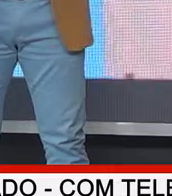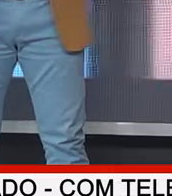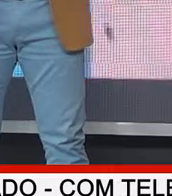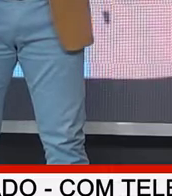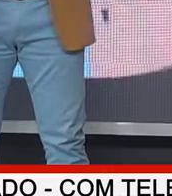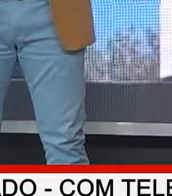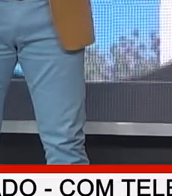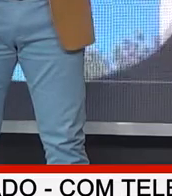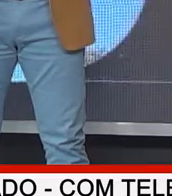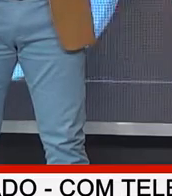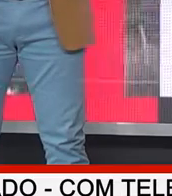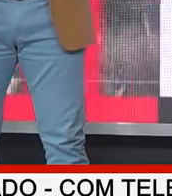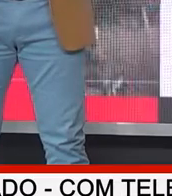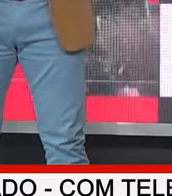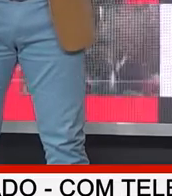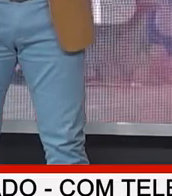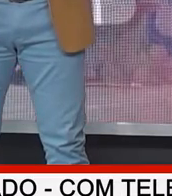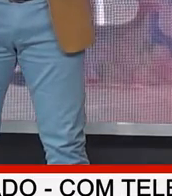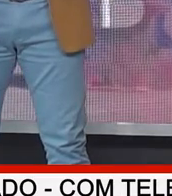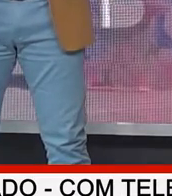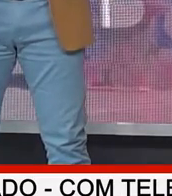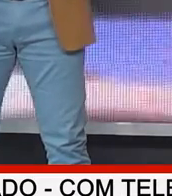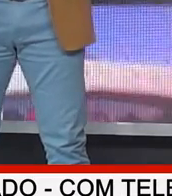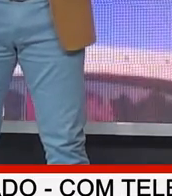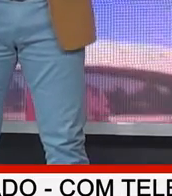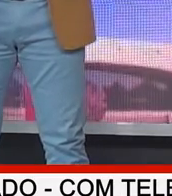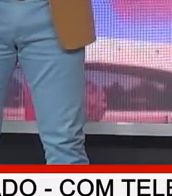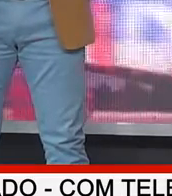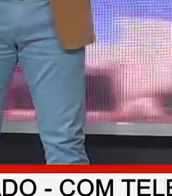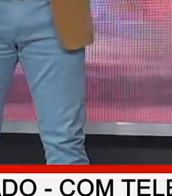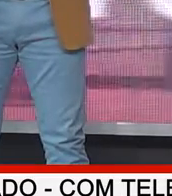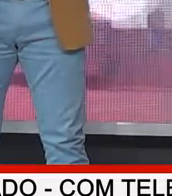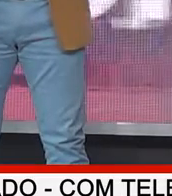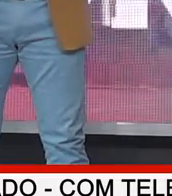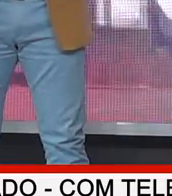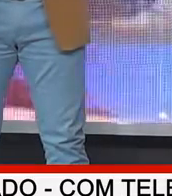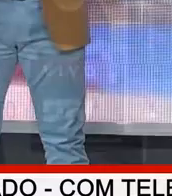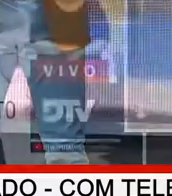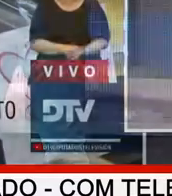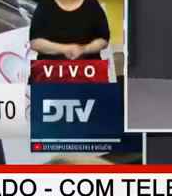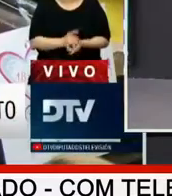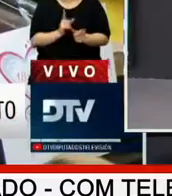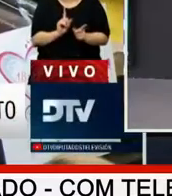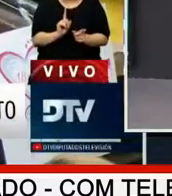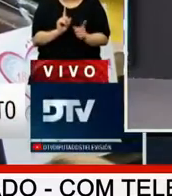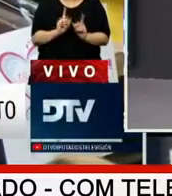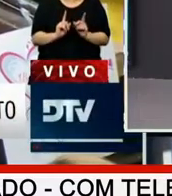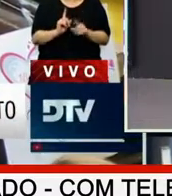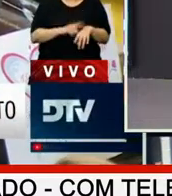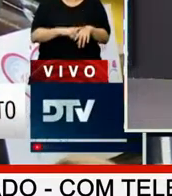año y se tuvo que prorrogarlo del año 21. Sí, la verdad que ha sido largo, hemos estado casi hasta las 9 de la mañana,